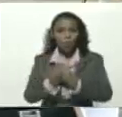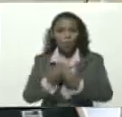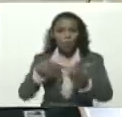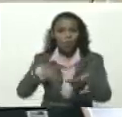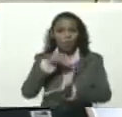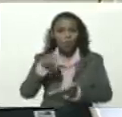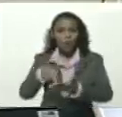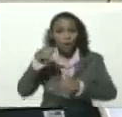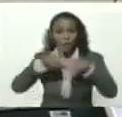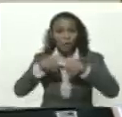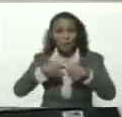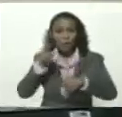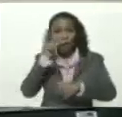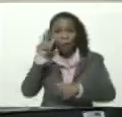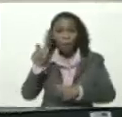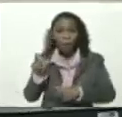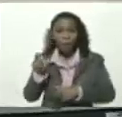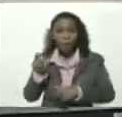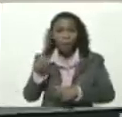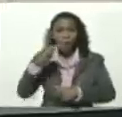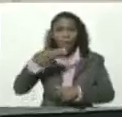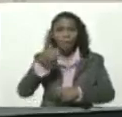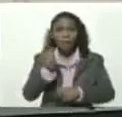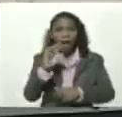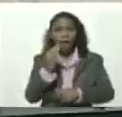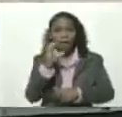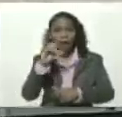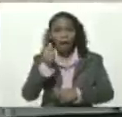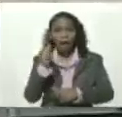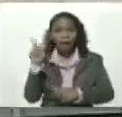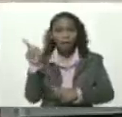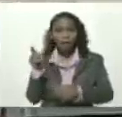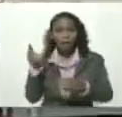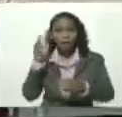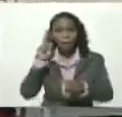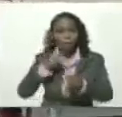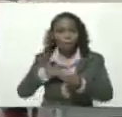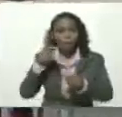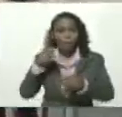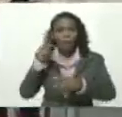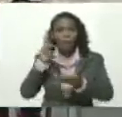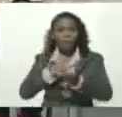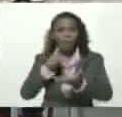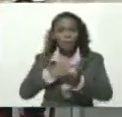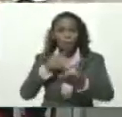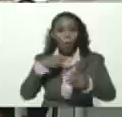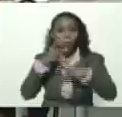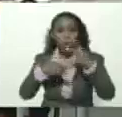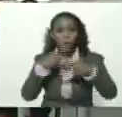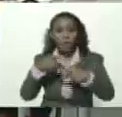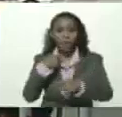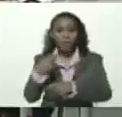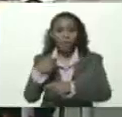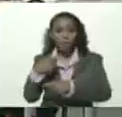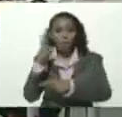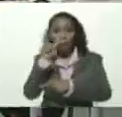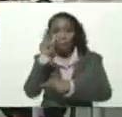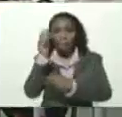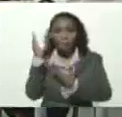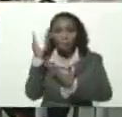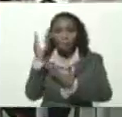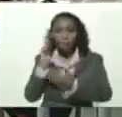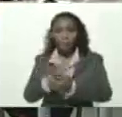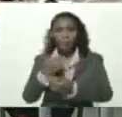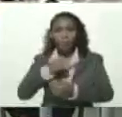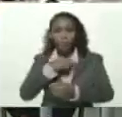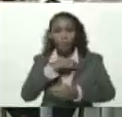Leonel Párica, miembro de la Comisión de Participación Política y Financiamiento. Hemos hecho